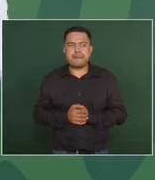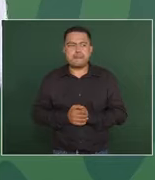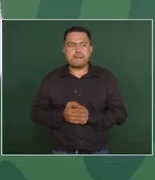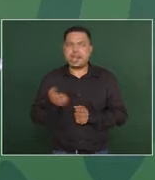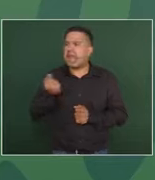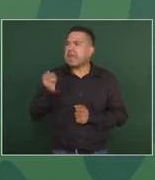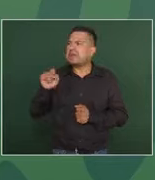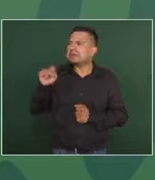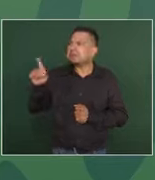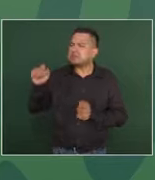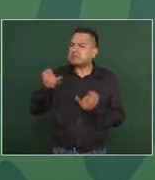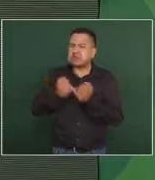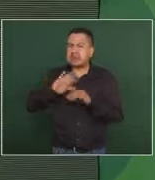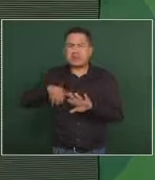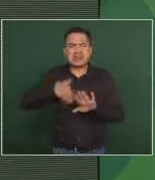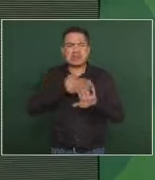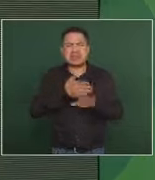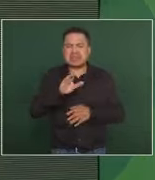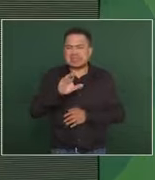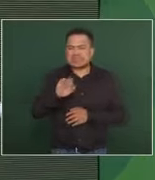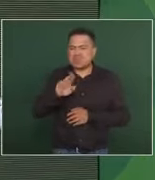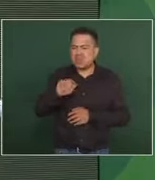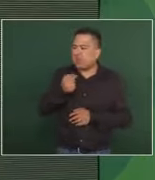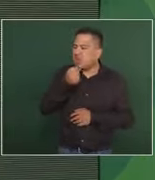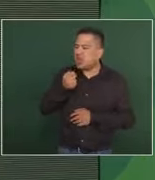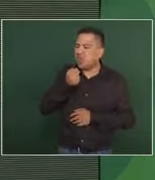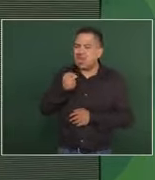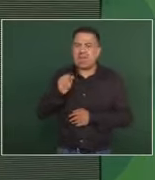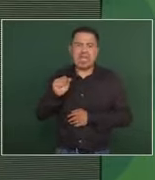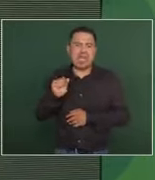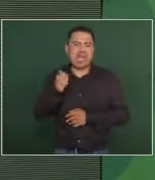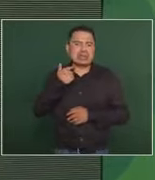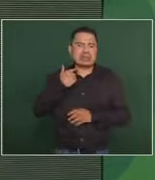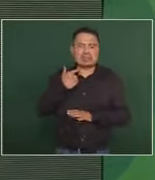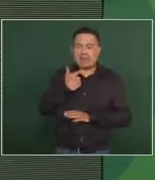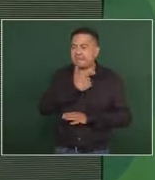¿Así trataba a Ciro Gómez Leyva a los expresidentes?